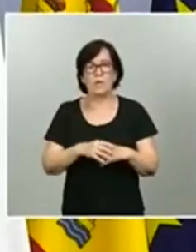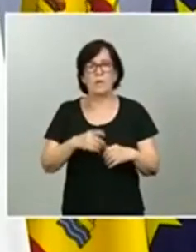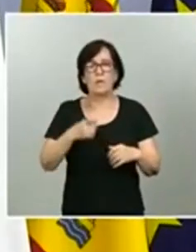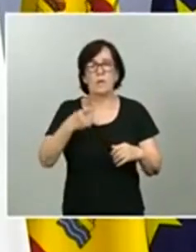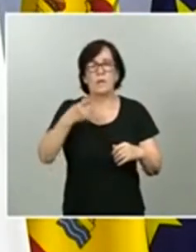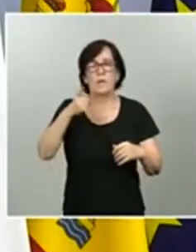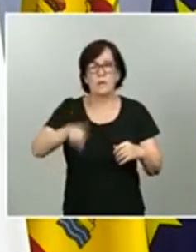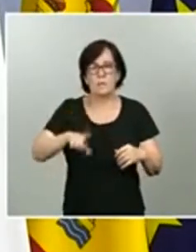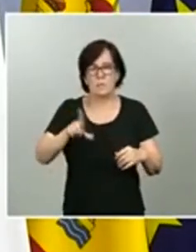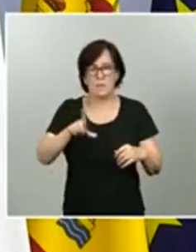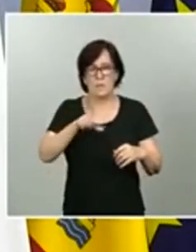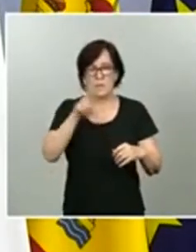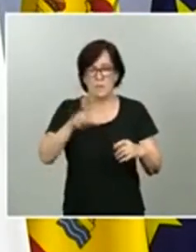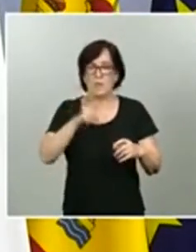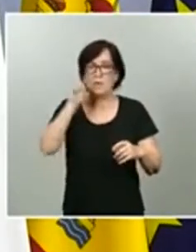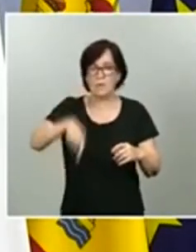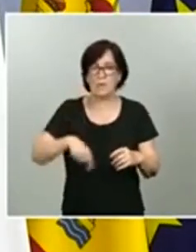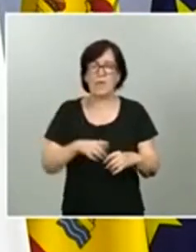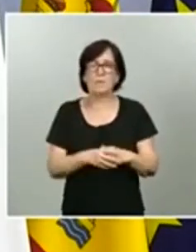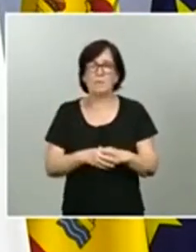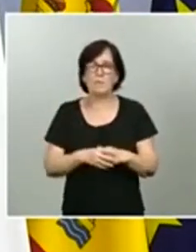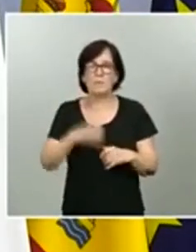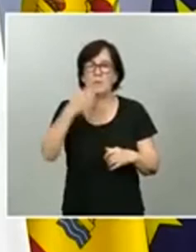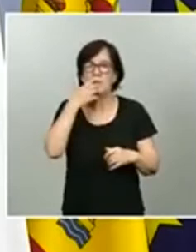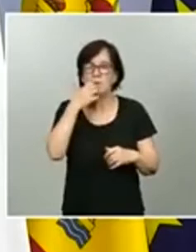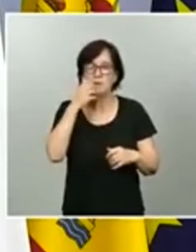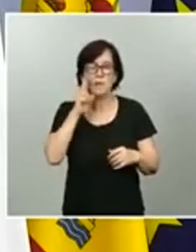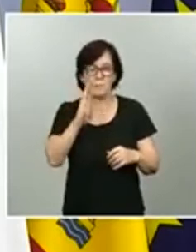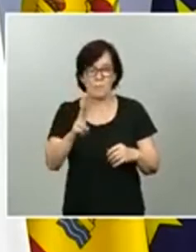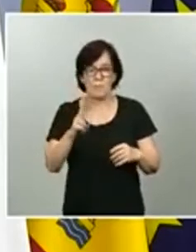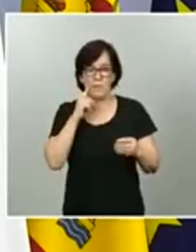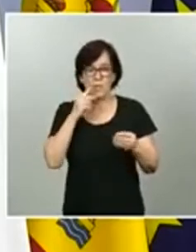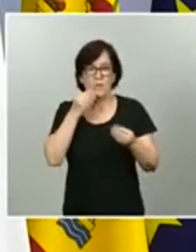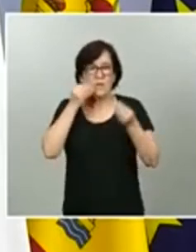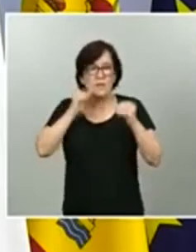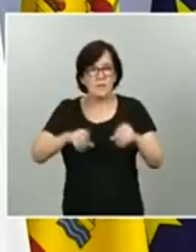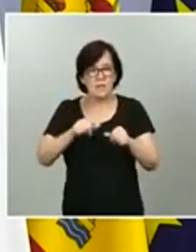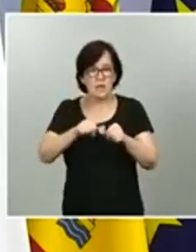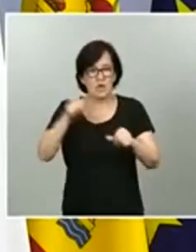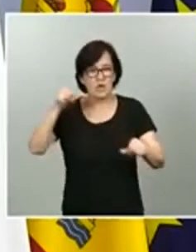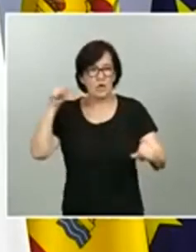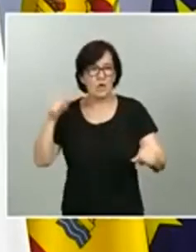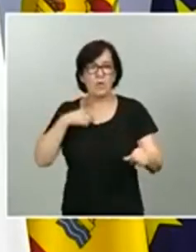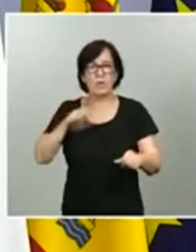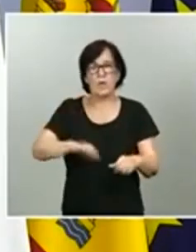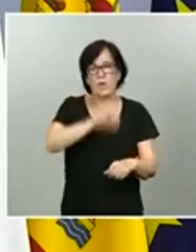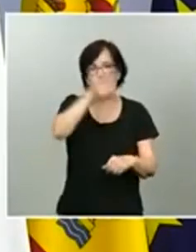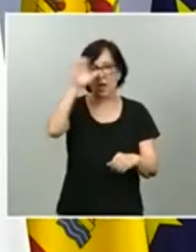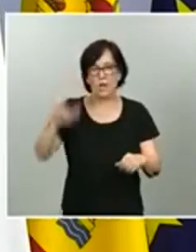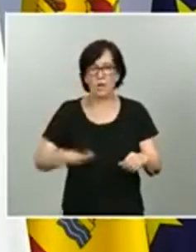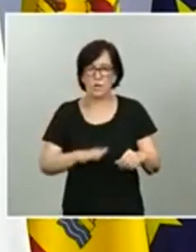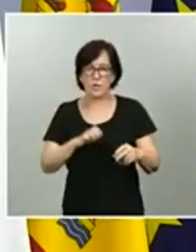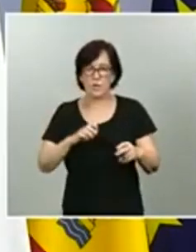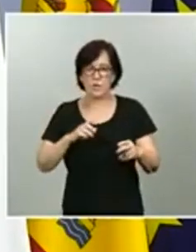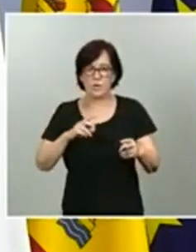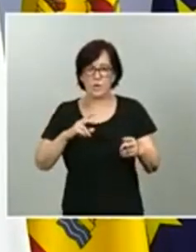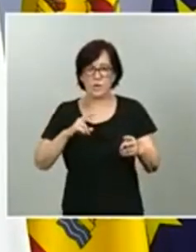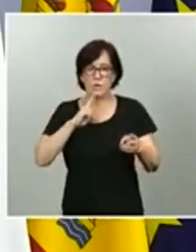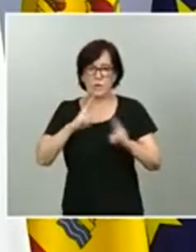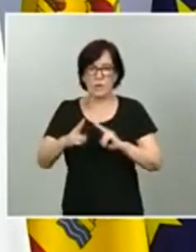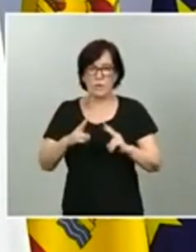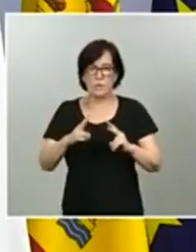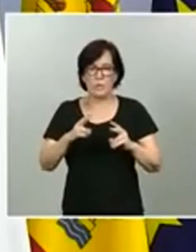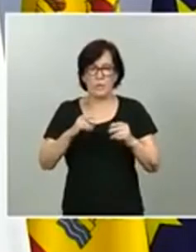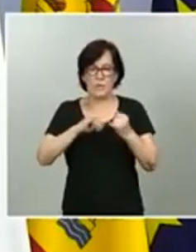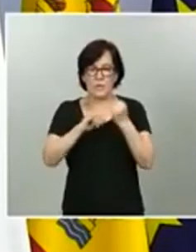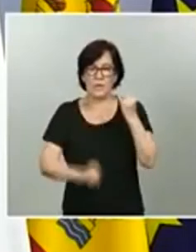y creo que además, si miramos en términos históricos, Europa fue la respuesta a la gran crisis de la Segunda Guerra